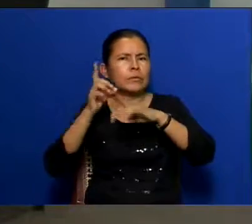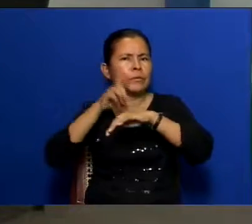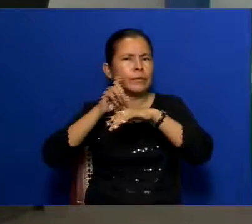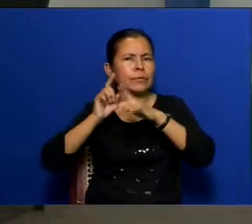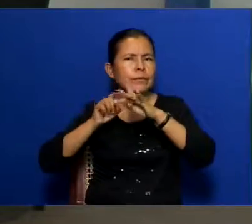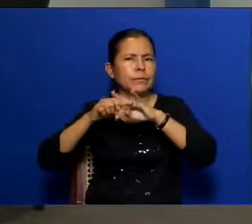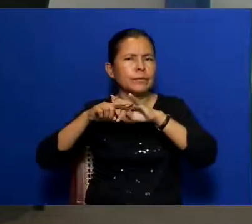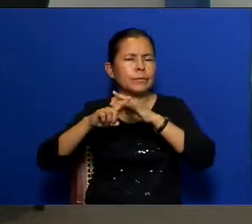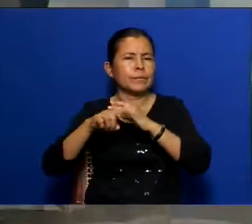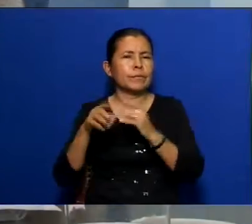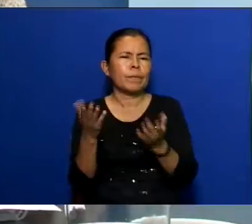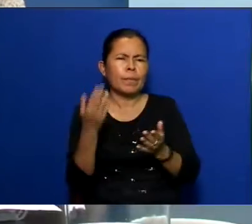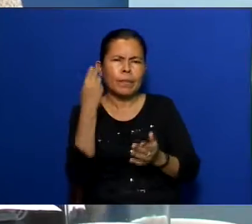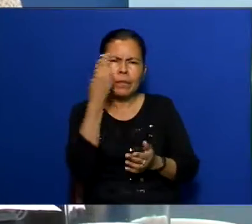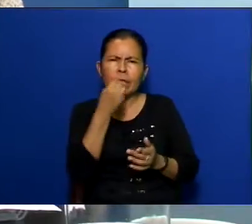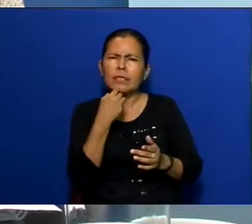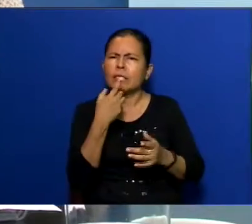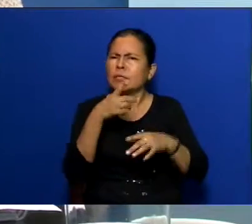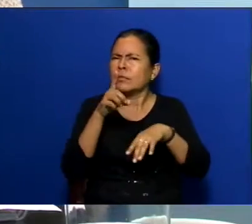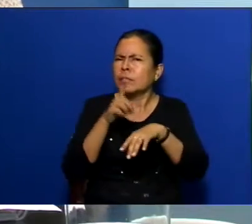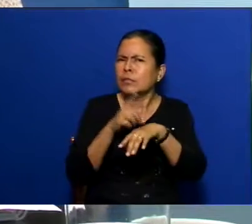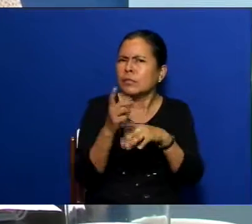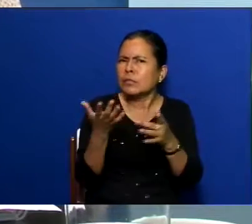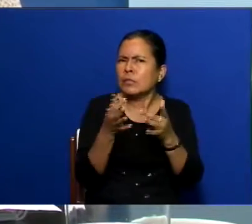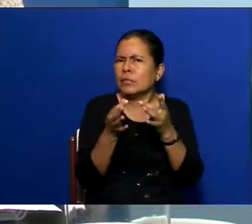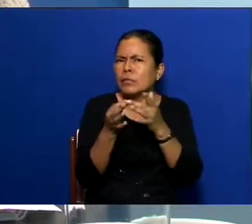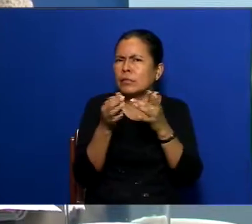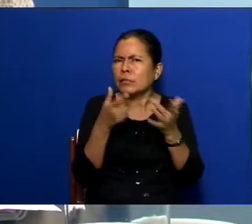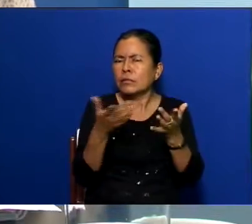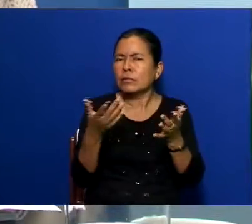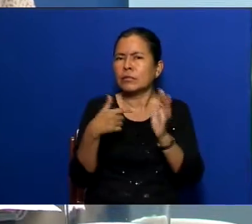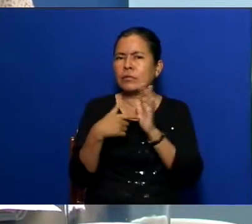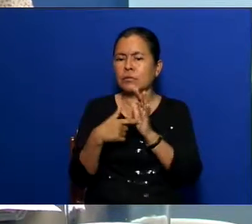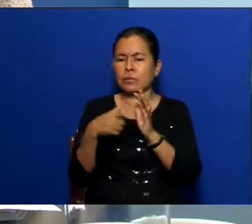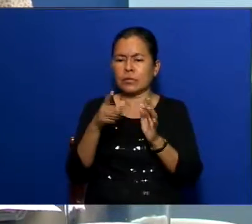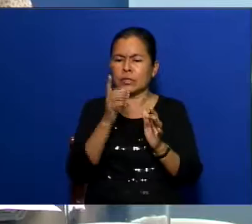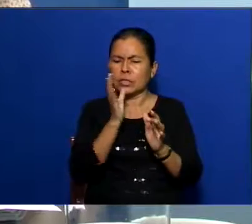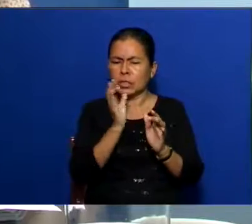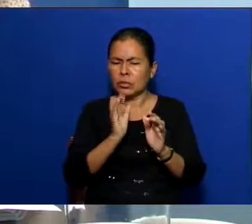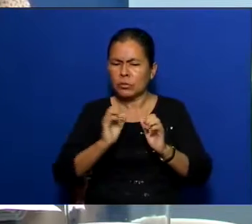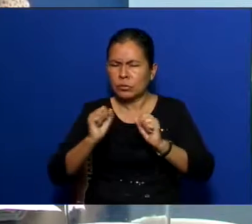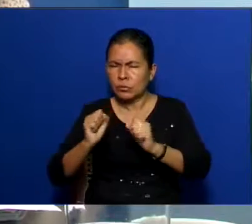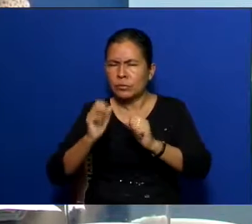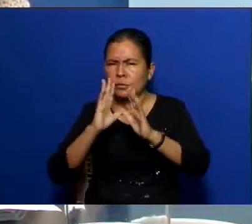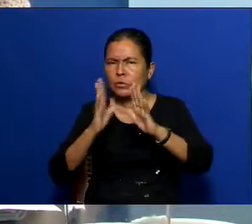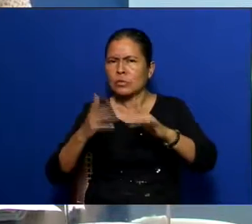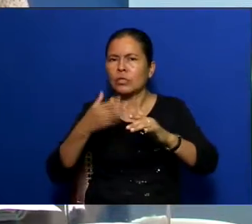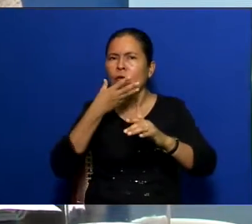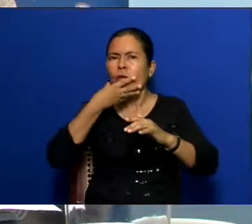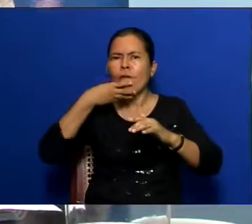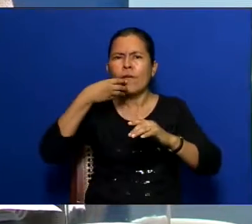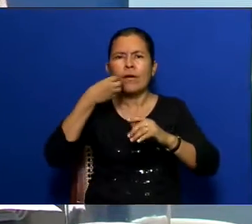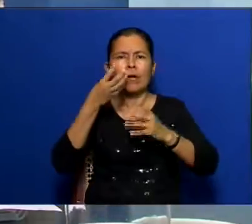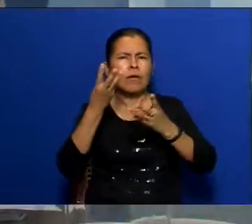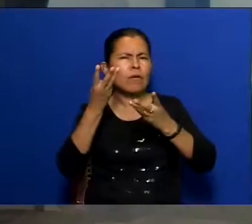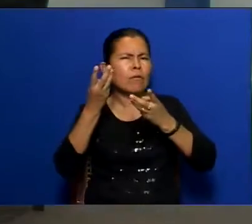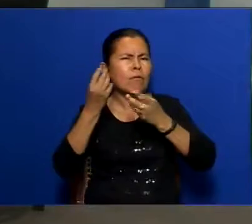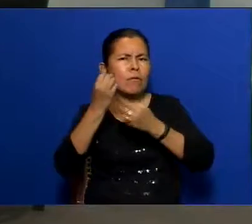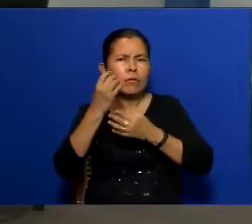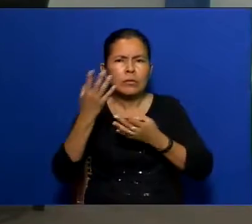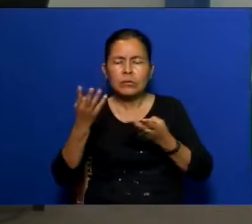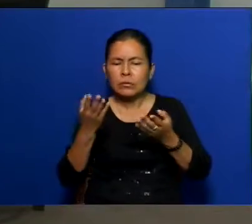médico-legal que requiera la niñez y la adolescencia, víctimas de violencia? ¿Existen algunas cifras que ustedes claro,